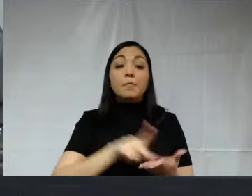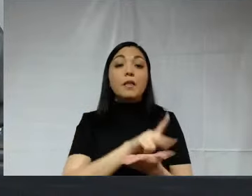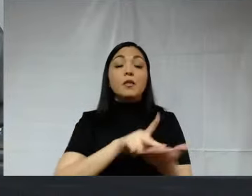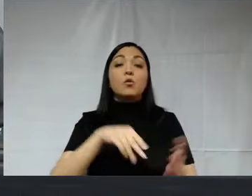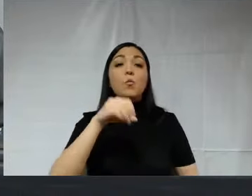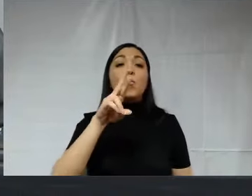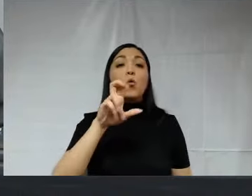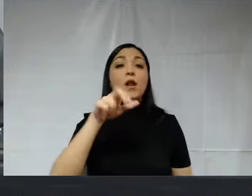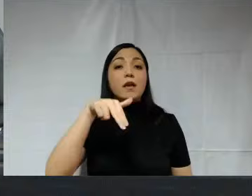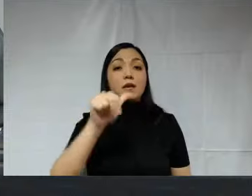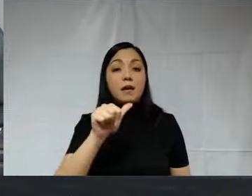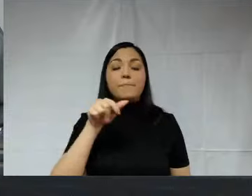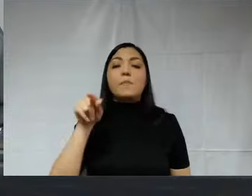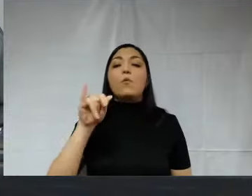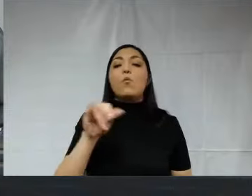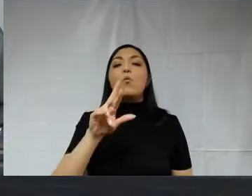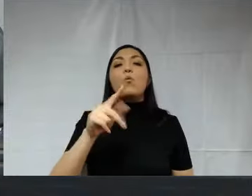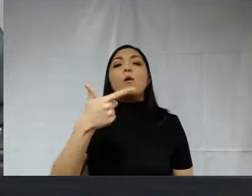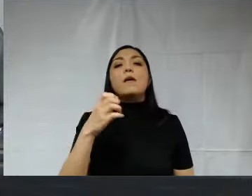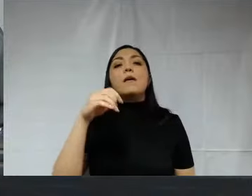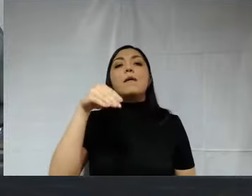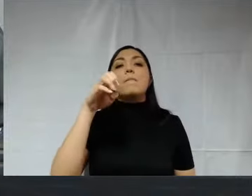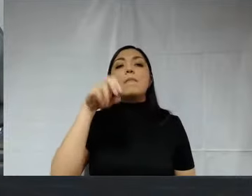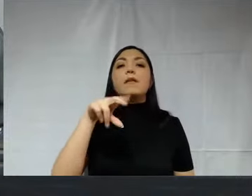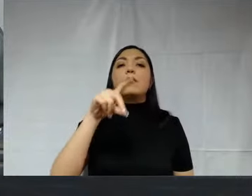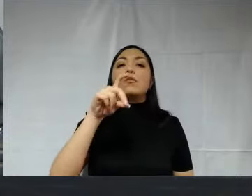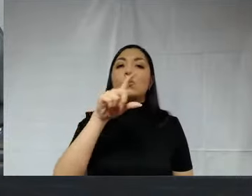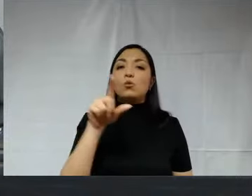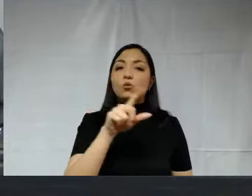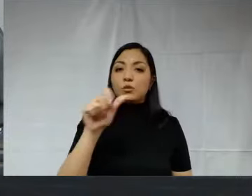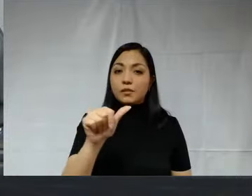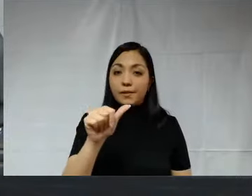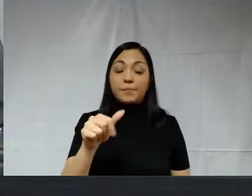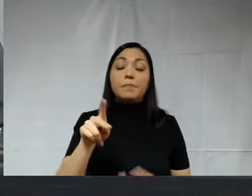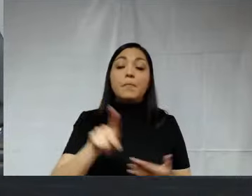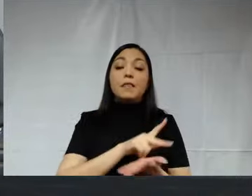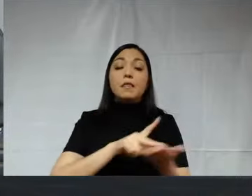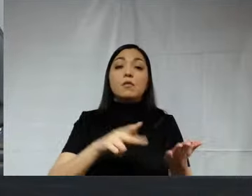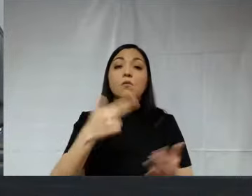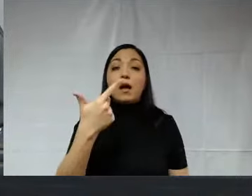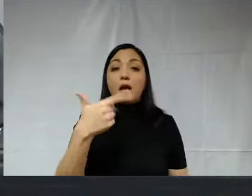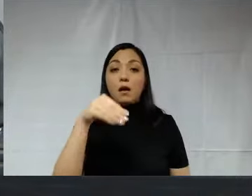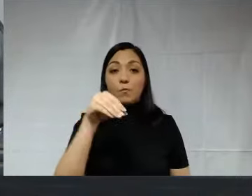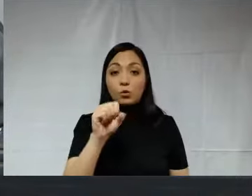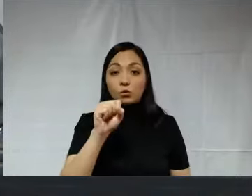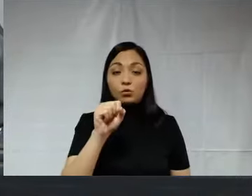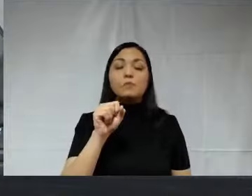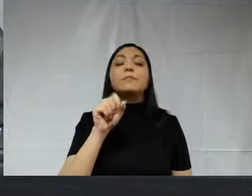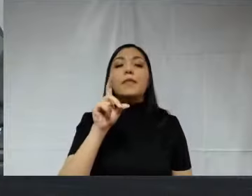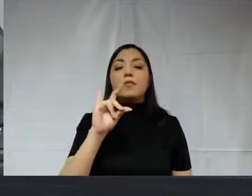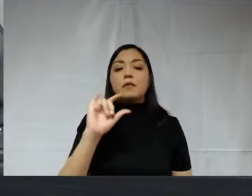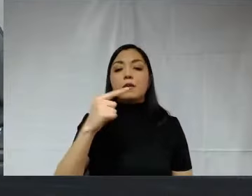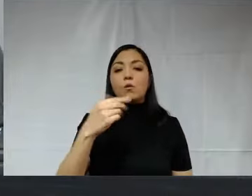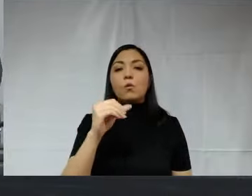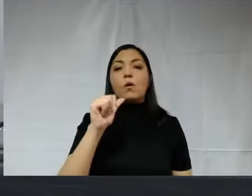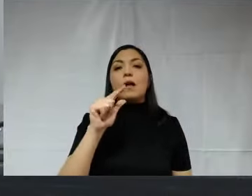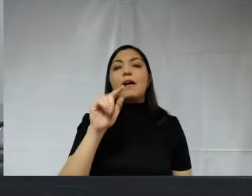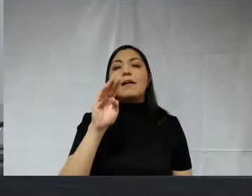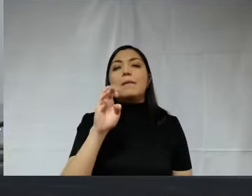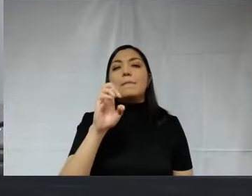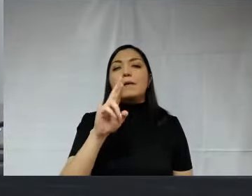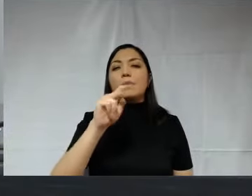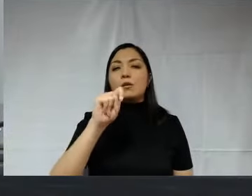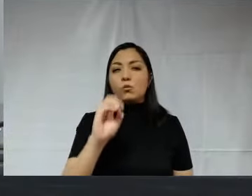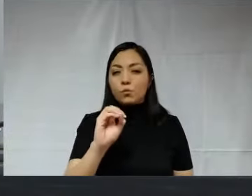político agamos Diego Alberto Hernández Vázquez por el partido político futuro Mario